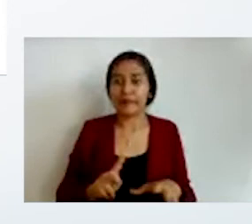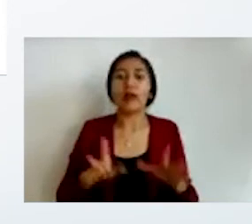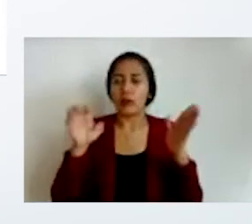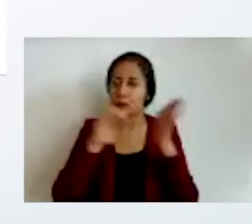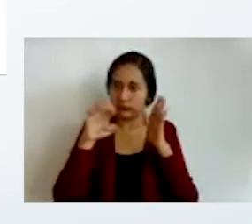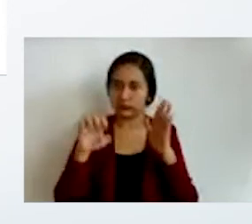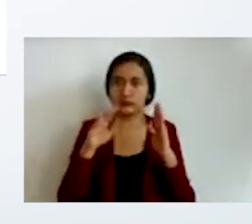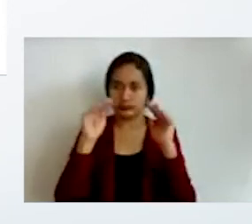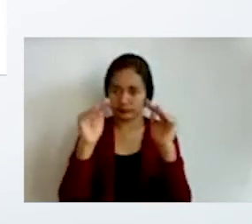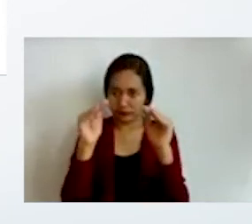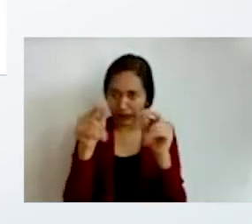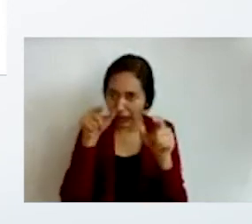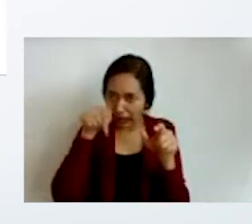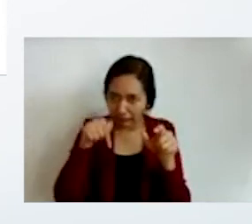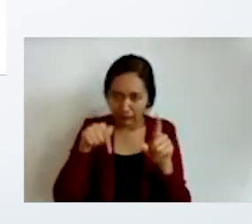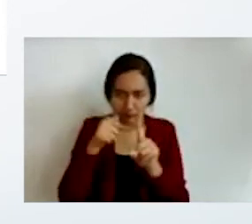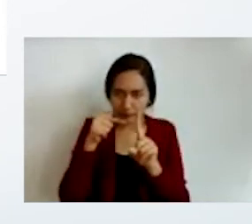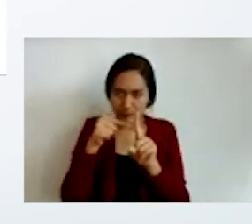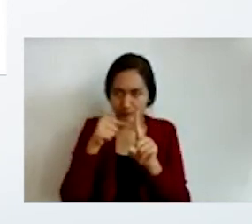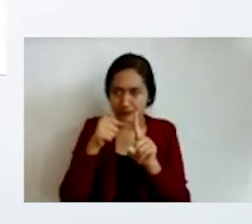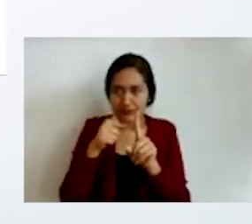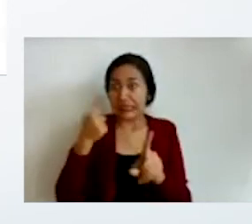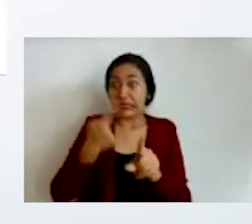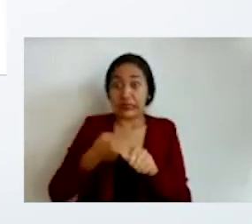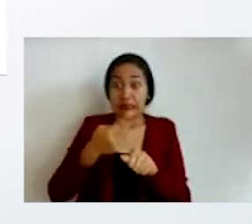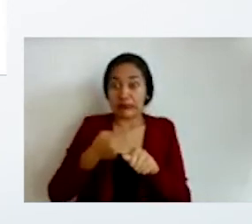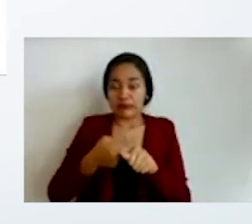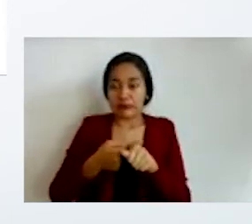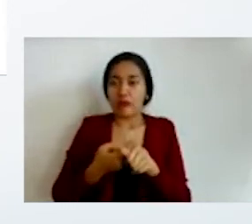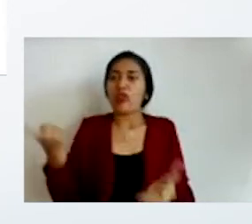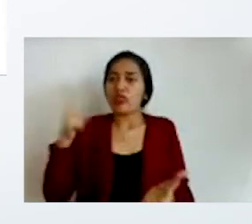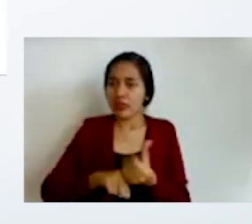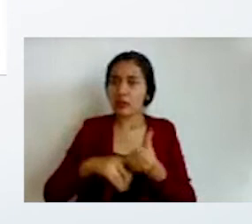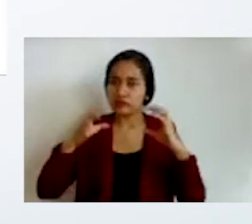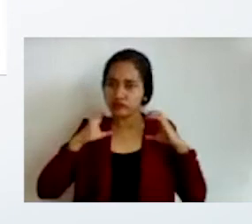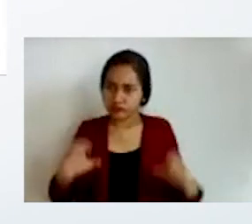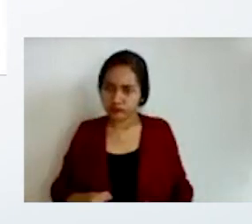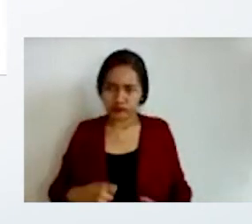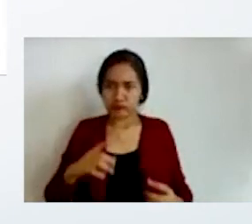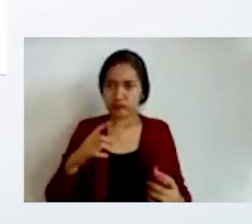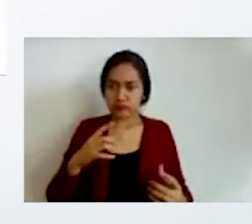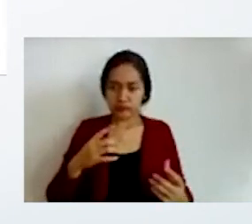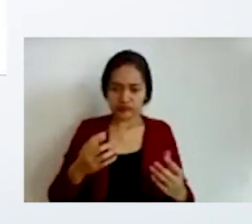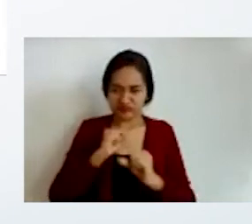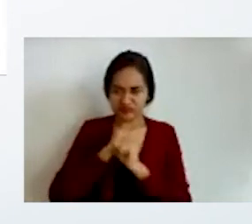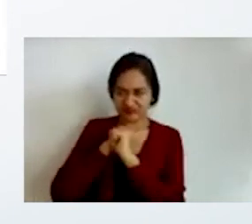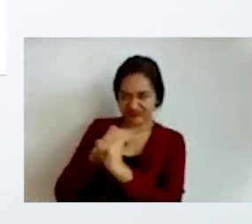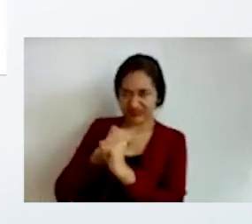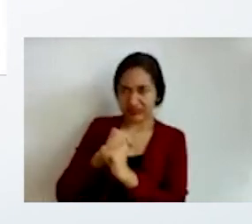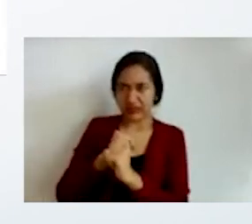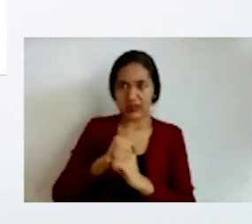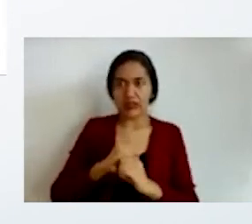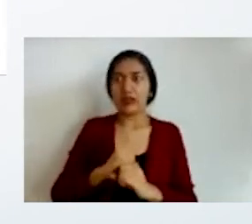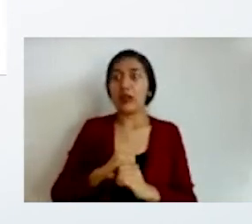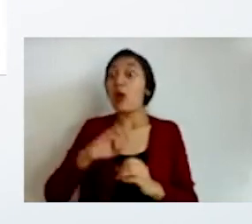ya desarrolló inmunidad y vuelve a encontrarse a alguien como los que están al lado izquierdo que le echa saliva, pues ya no lo va a